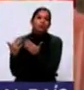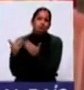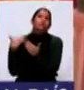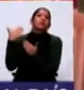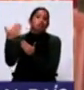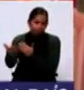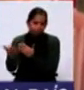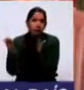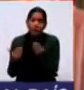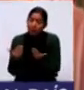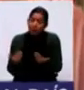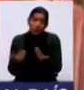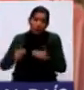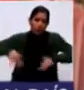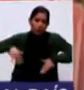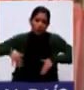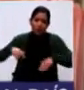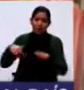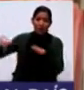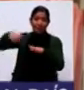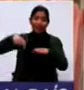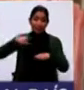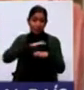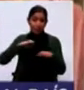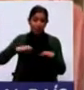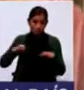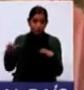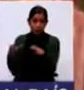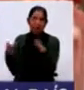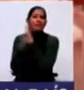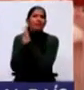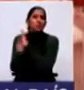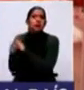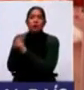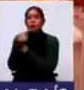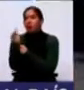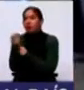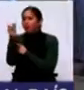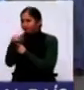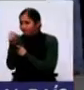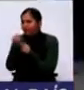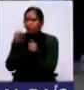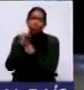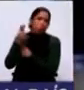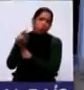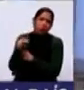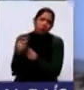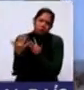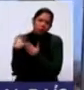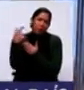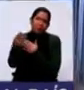esperar, son ellos los expertos que nos darán la luz para cuando, si es que existiera este caso, esperemos que no lo sea